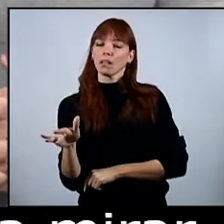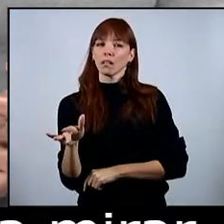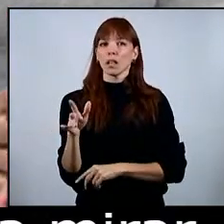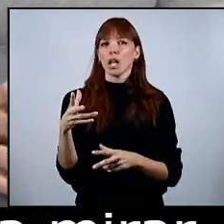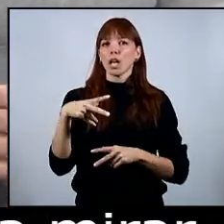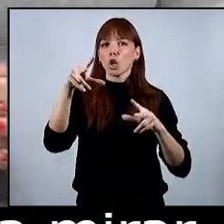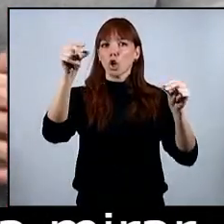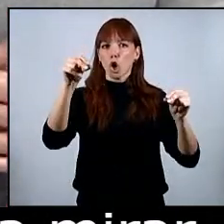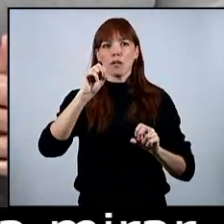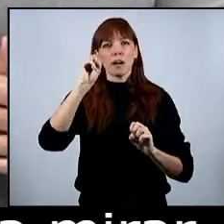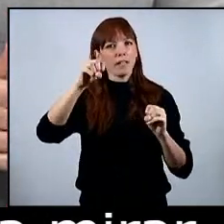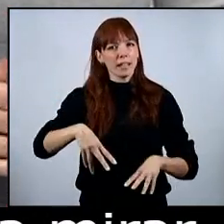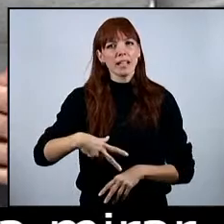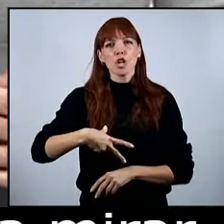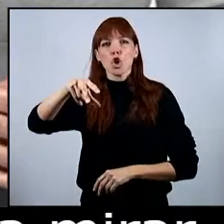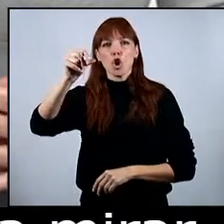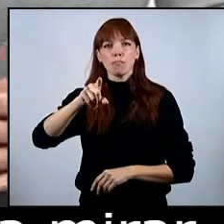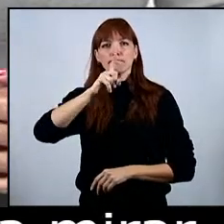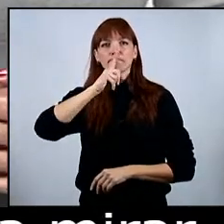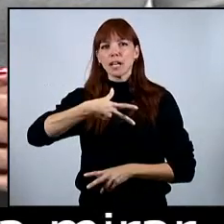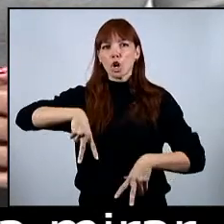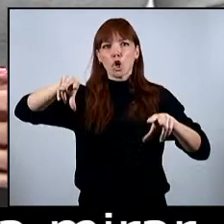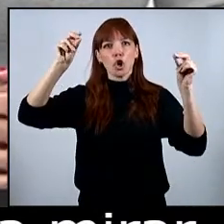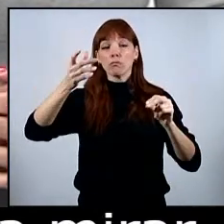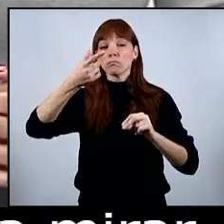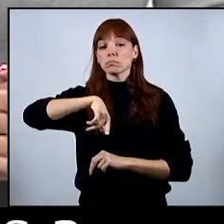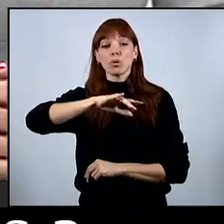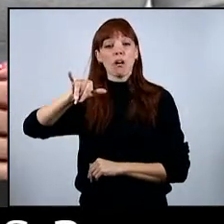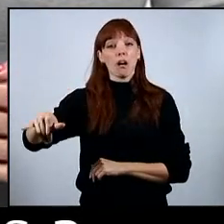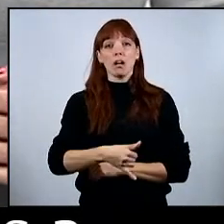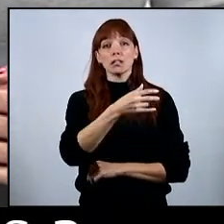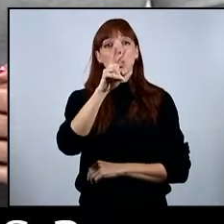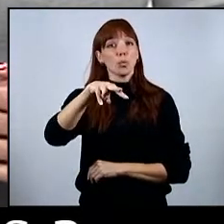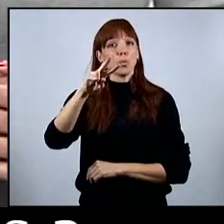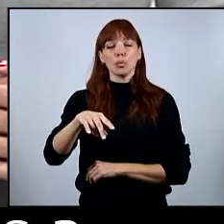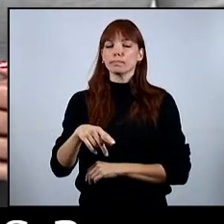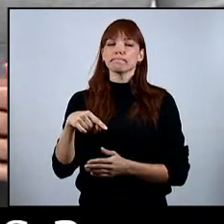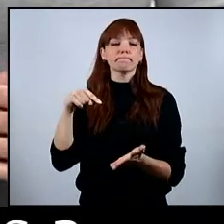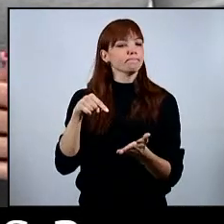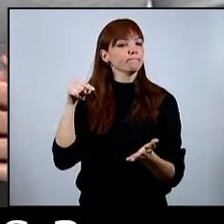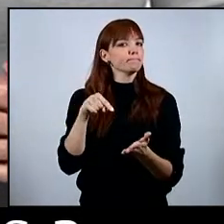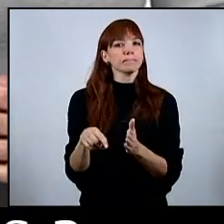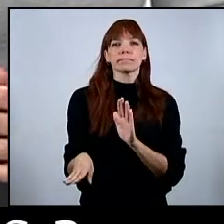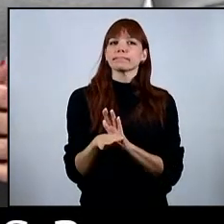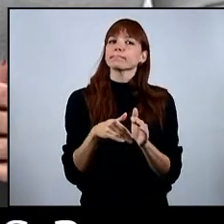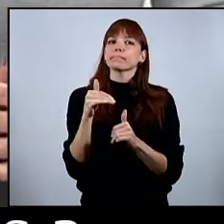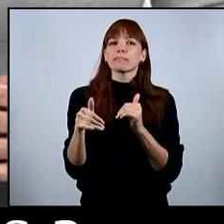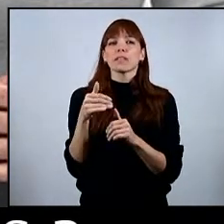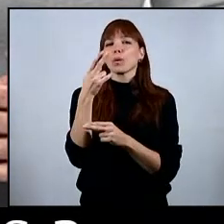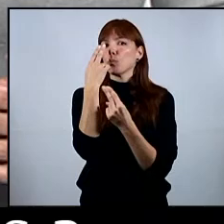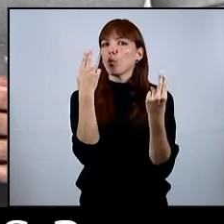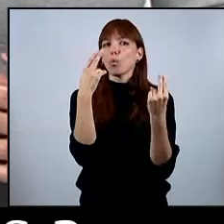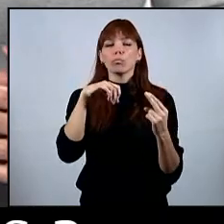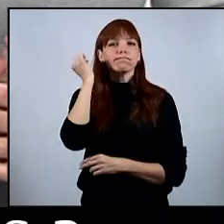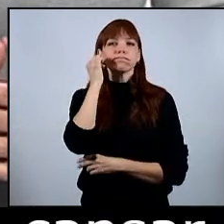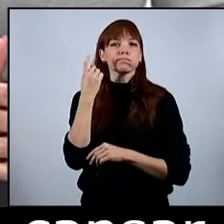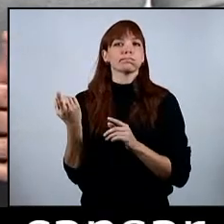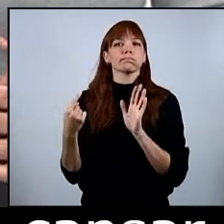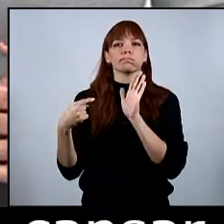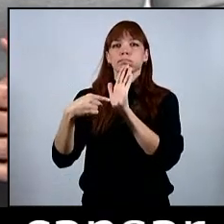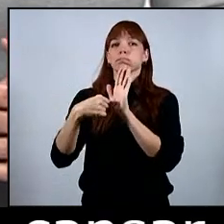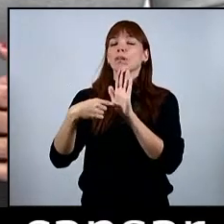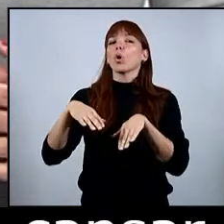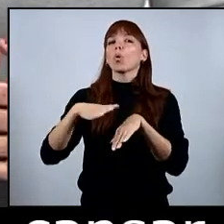a rendir, que no nos vamos a callar y que no nos vamos a cansar de denunciar públicamente la deriva política a la que nos está